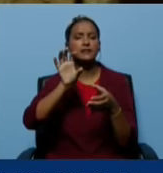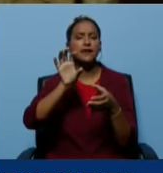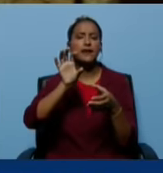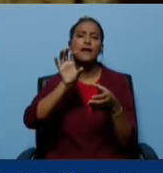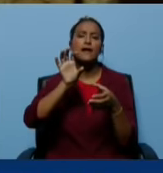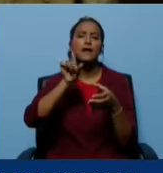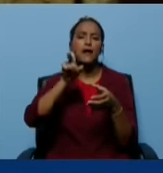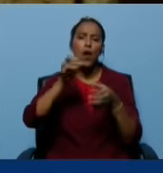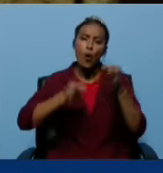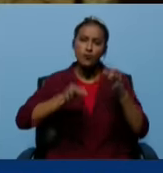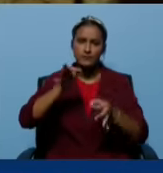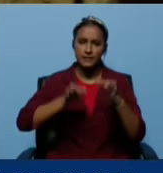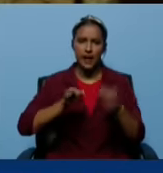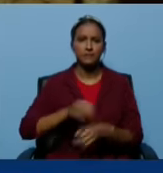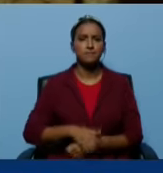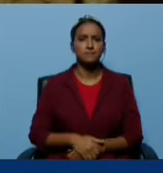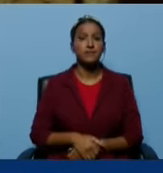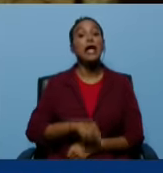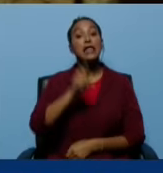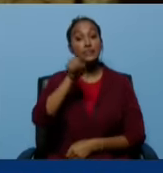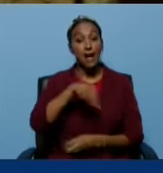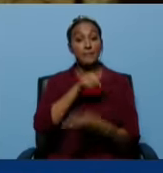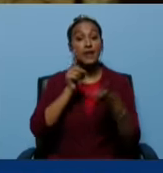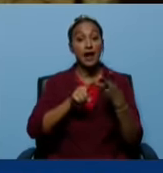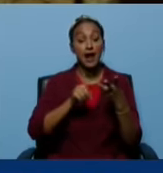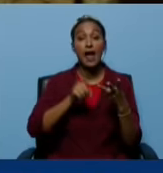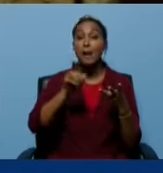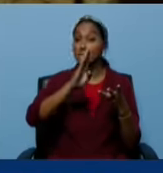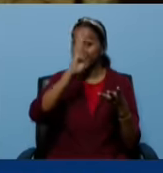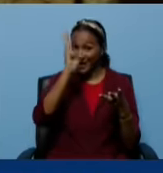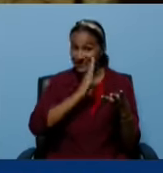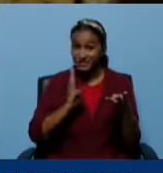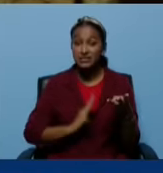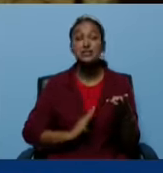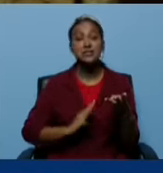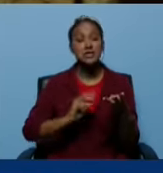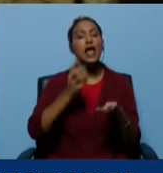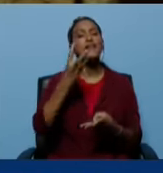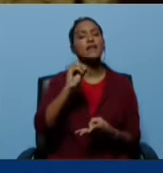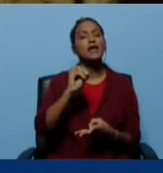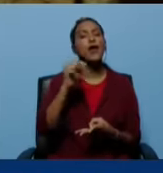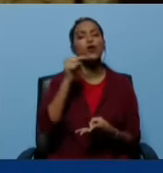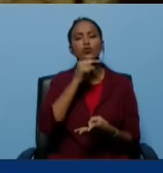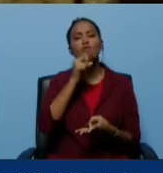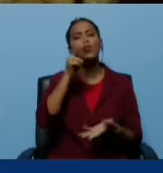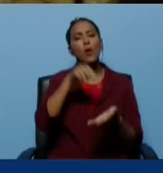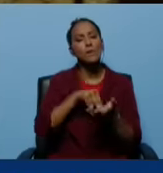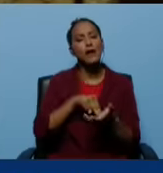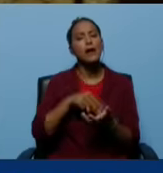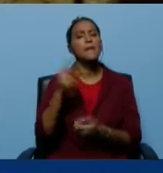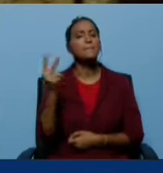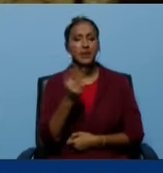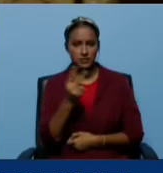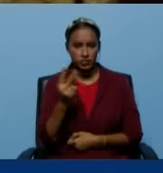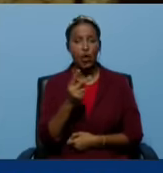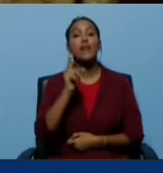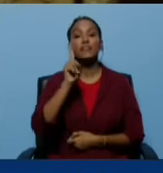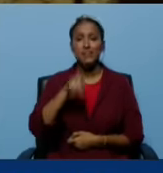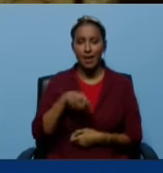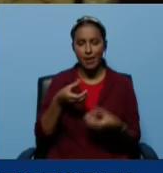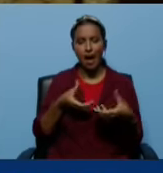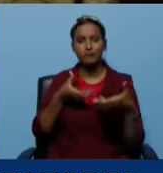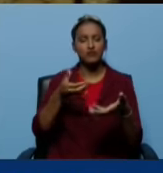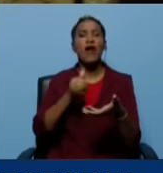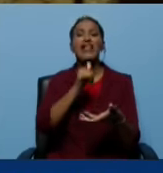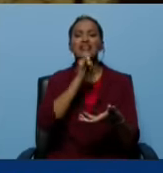en la República Federativa de Brasil el 30 de octubre del 2022, en cuyo desarrollo se presentaron